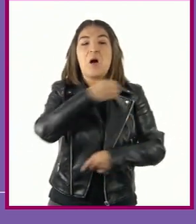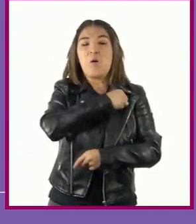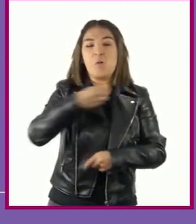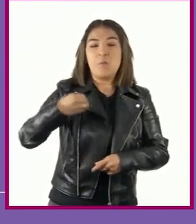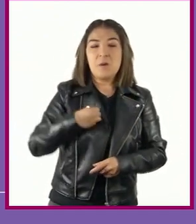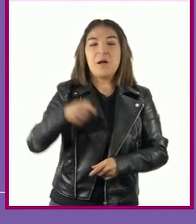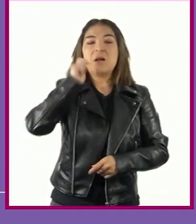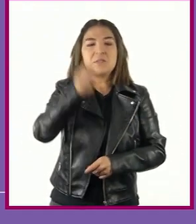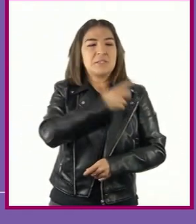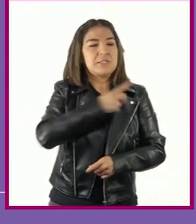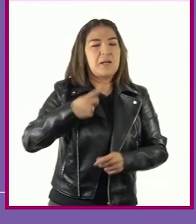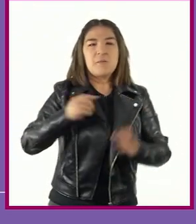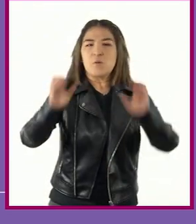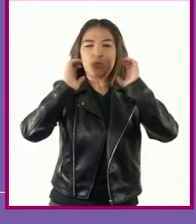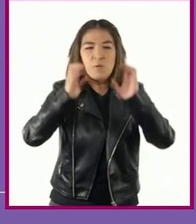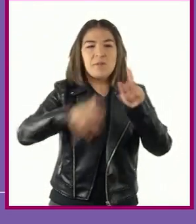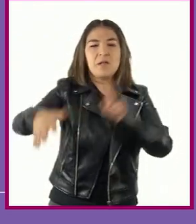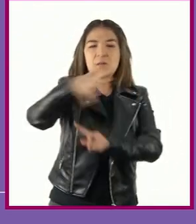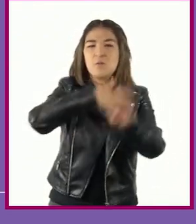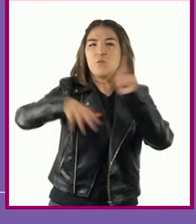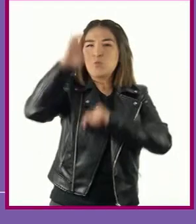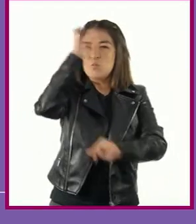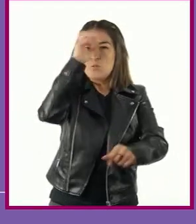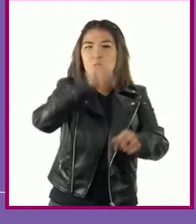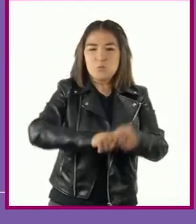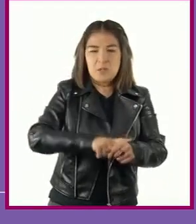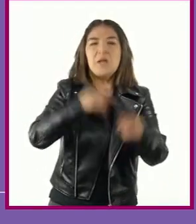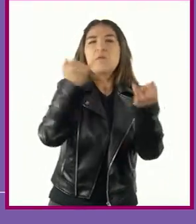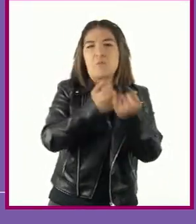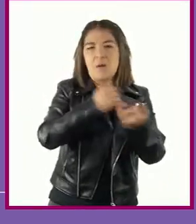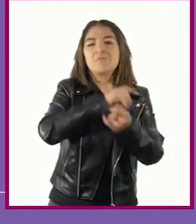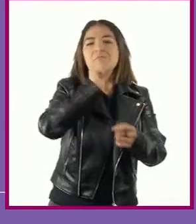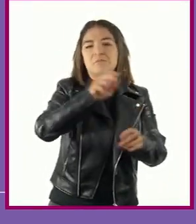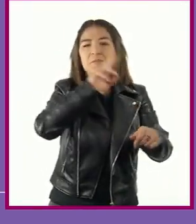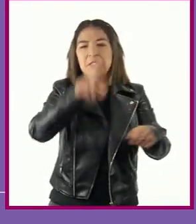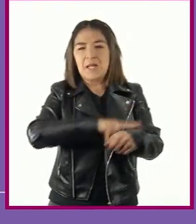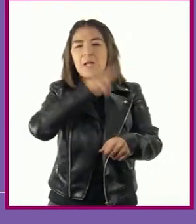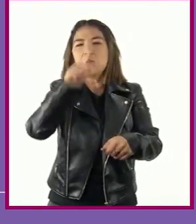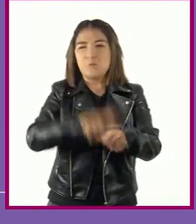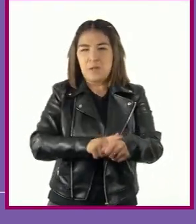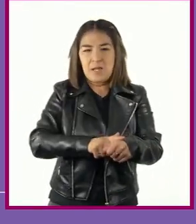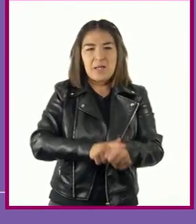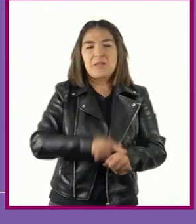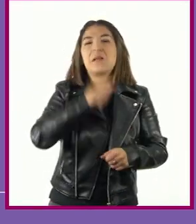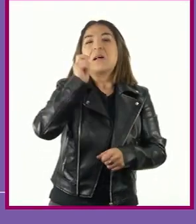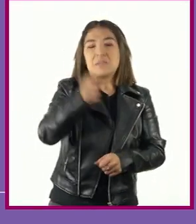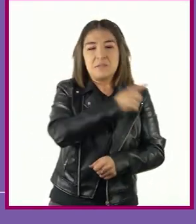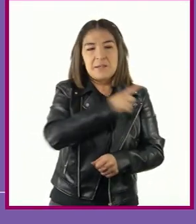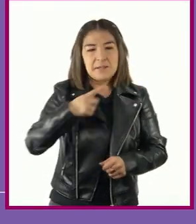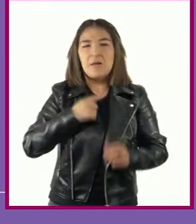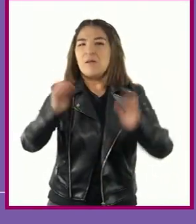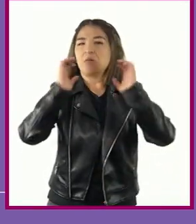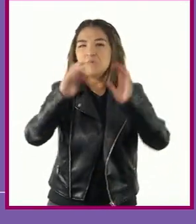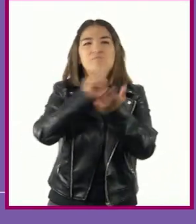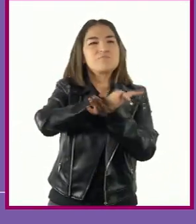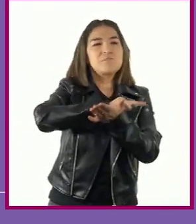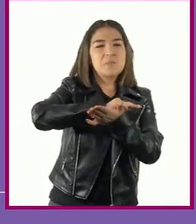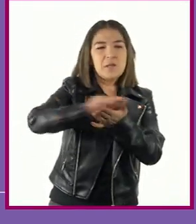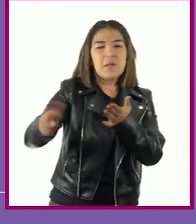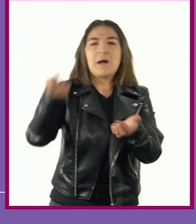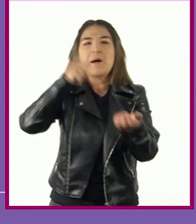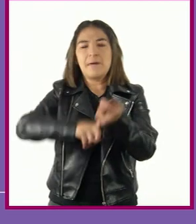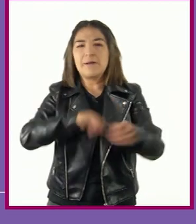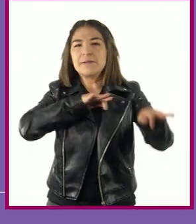obligados a cuidar del entorno cultural y del medio ambiente. También deben mantener una actuación íntegra en